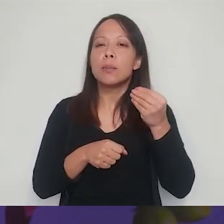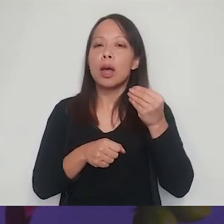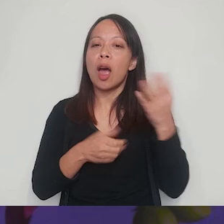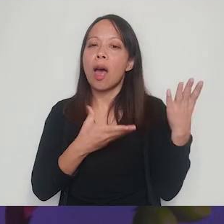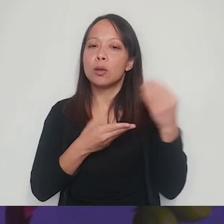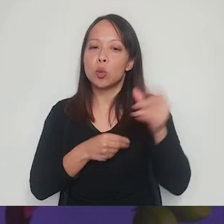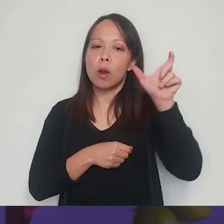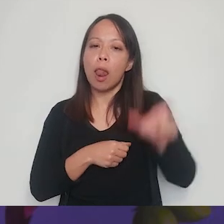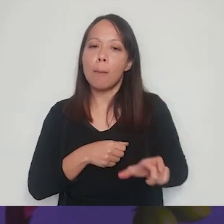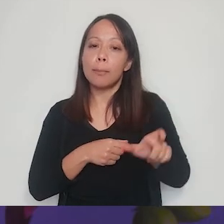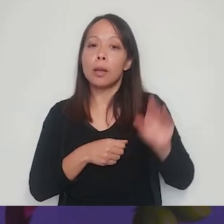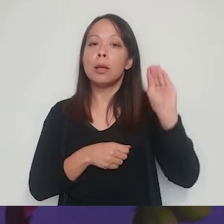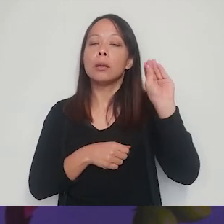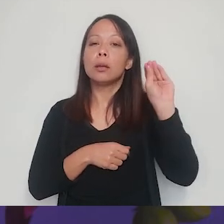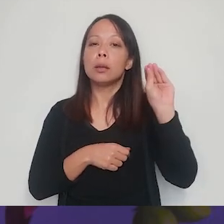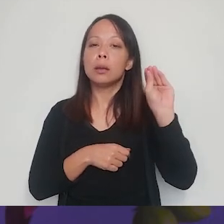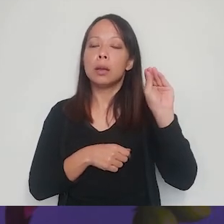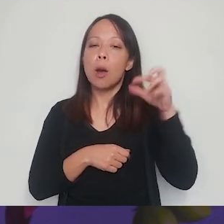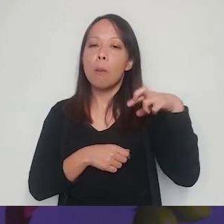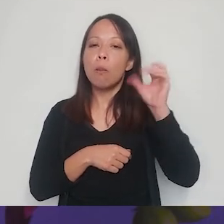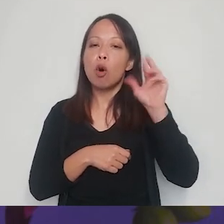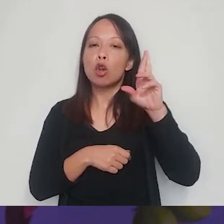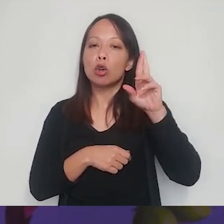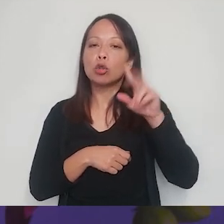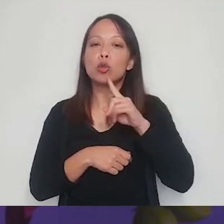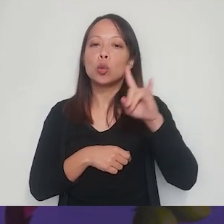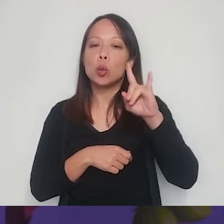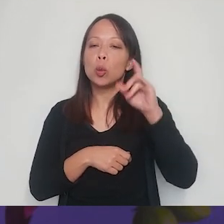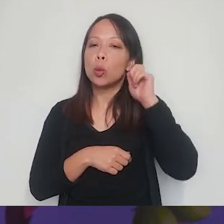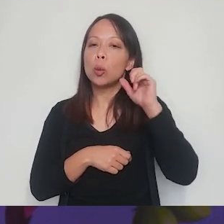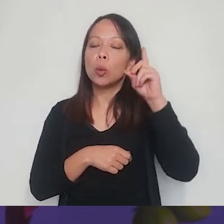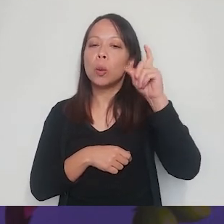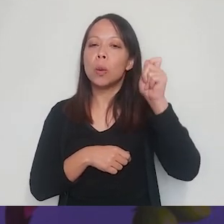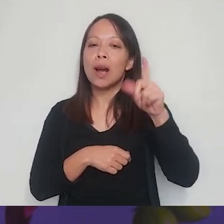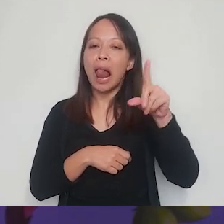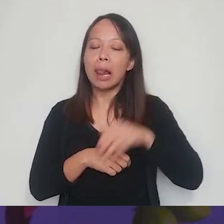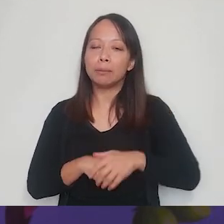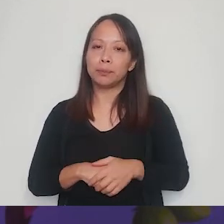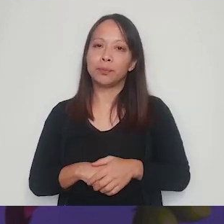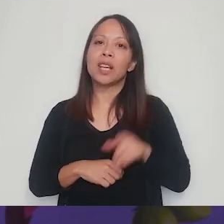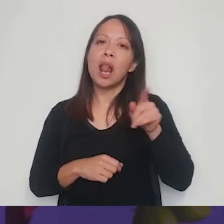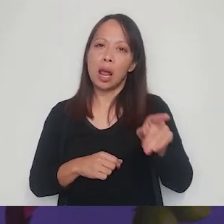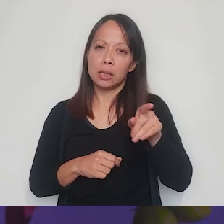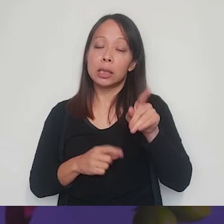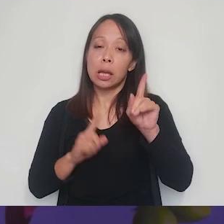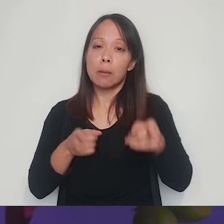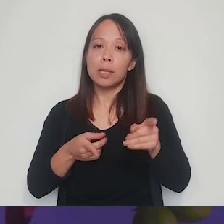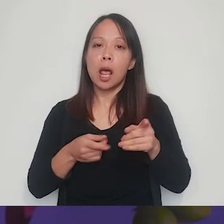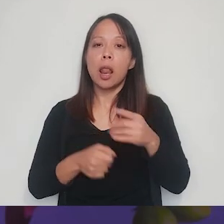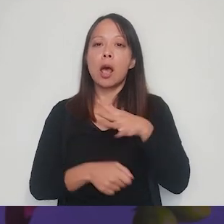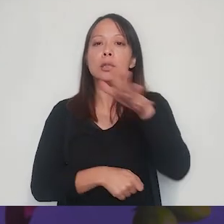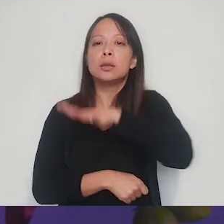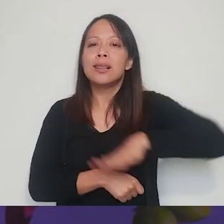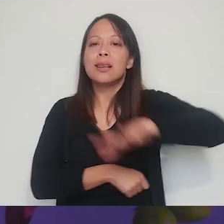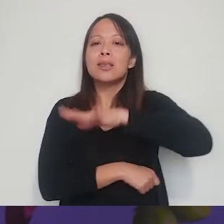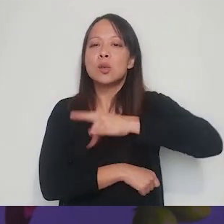y de Rui Sousa Luis, que es de Portugal. Esta es una visión de nuestro laboratorio al